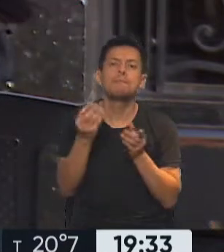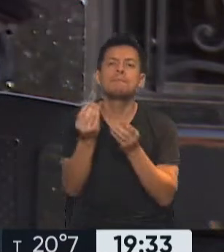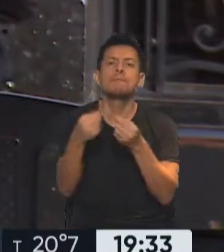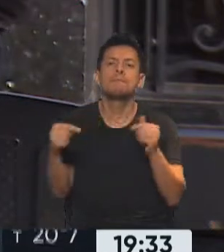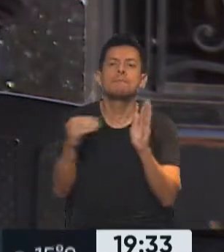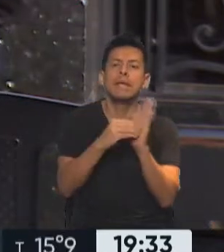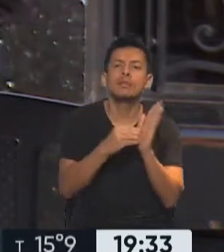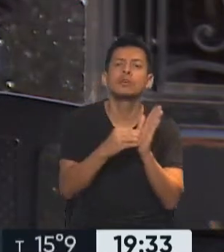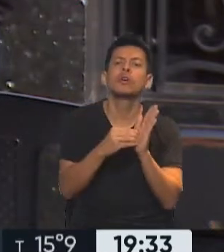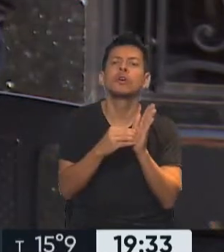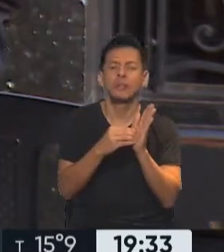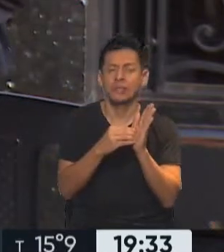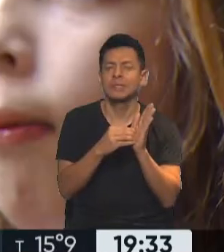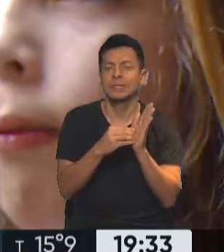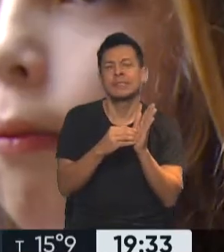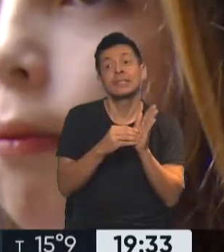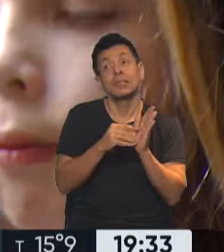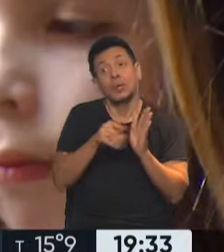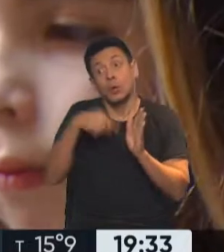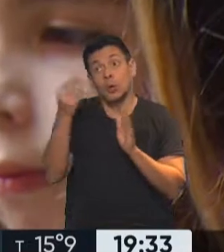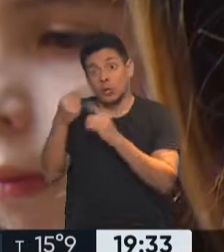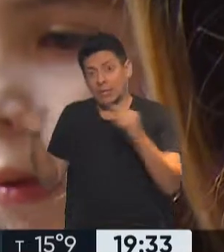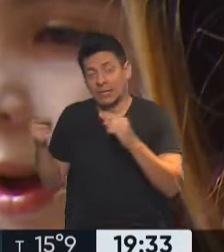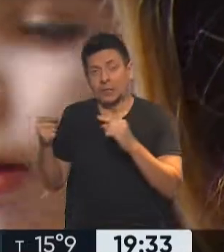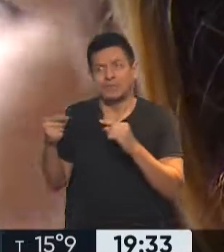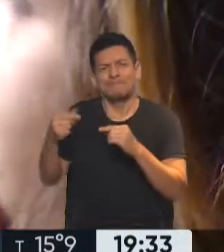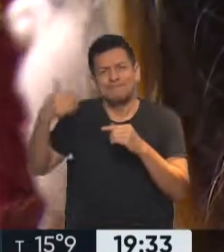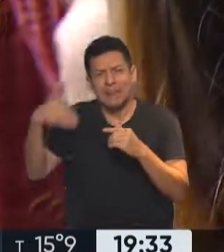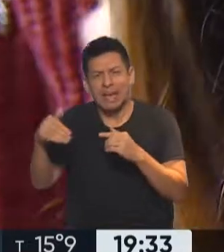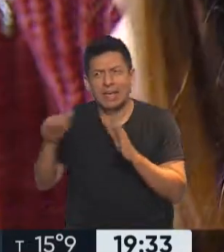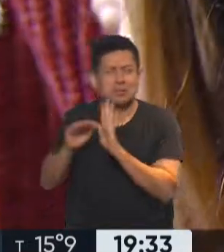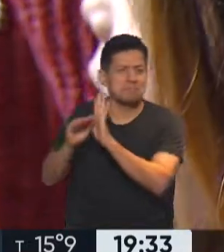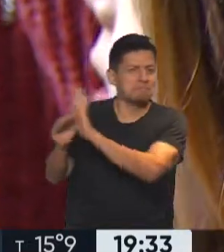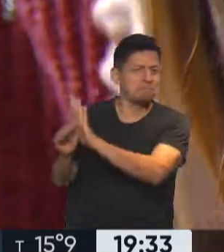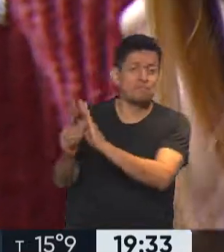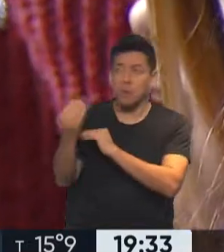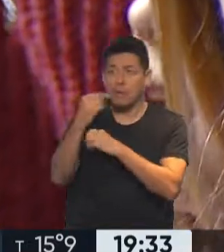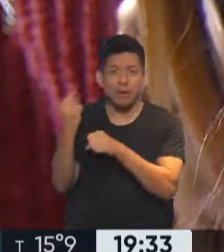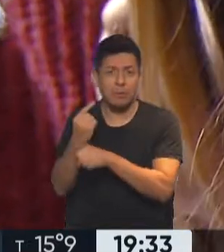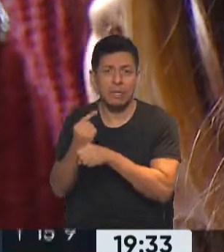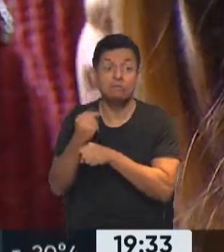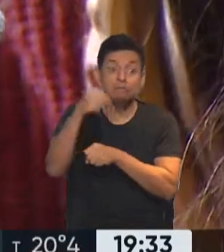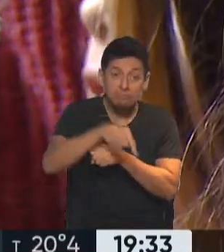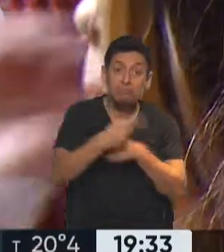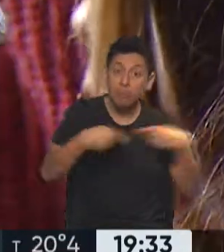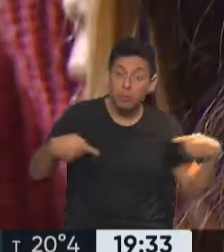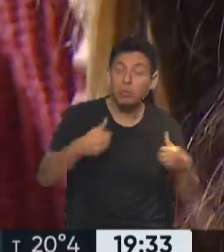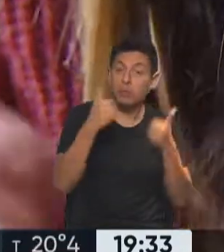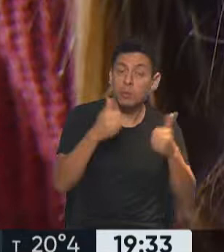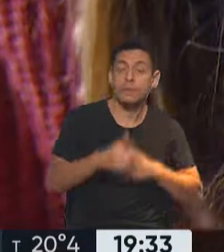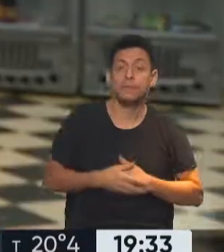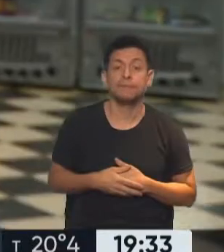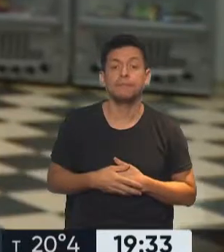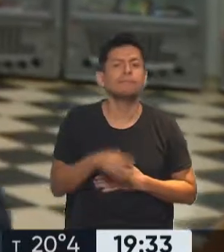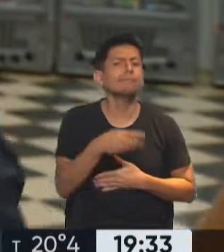sí se relacionan con esos otros que a veces nos excluyen de los consumos, pero la verdad es que me parece que hay una muy buena oferta de productos. ¿Qué compró?